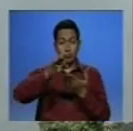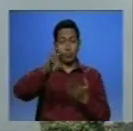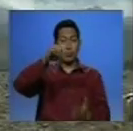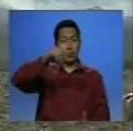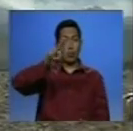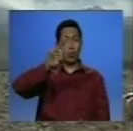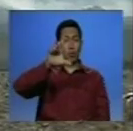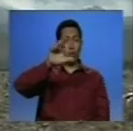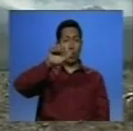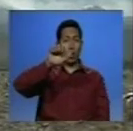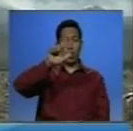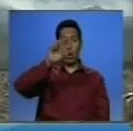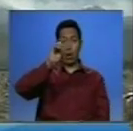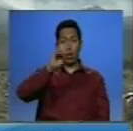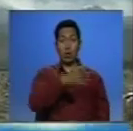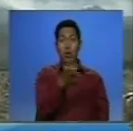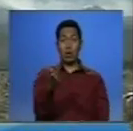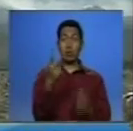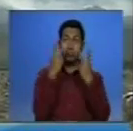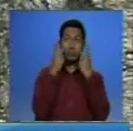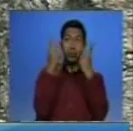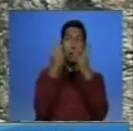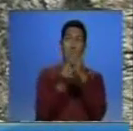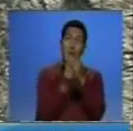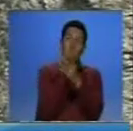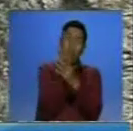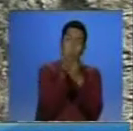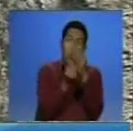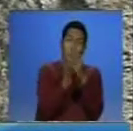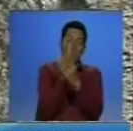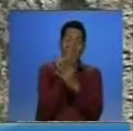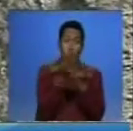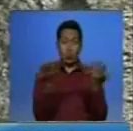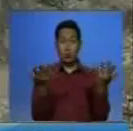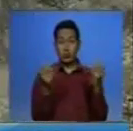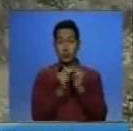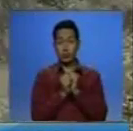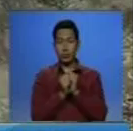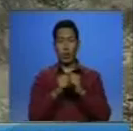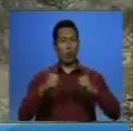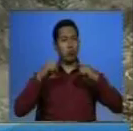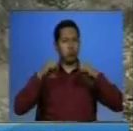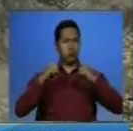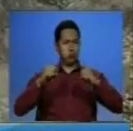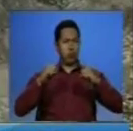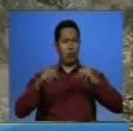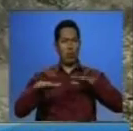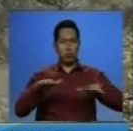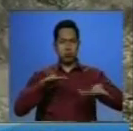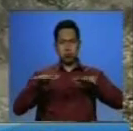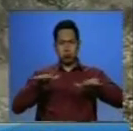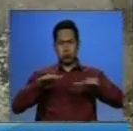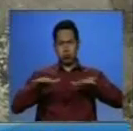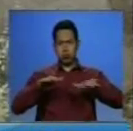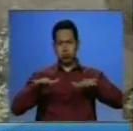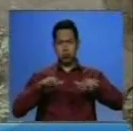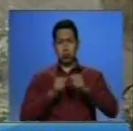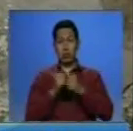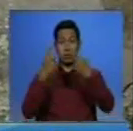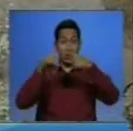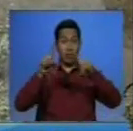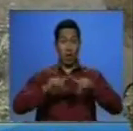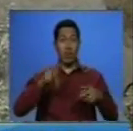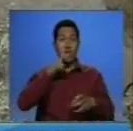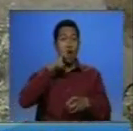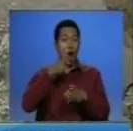de la presencia eruptiva del Cotopaxi. En él constan registros de la furia y efectos de su vulcanismo. Varias rocas de gran